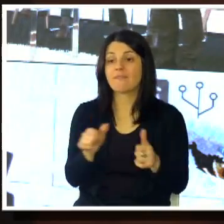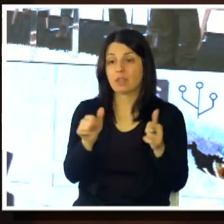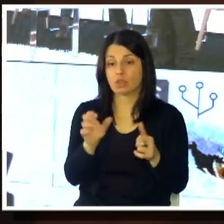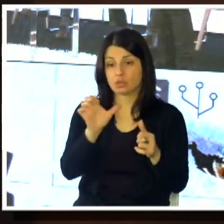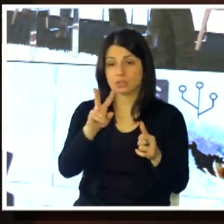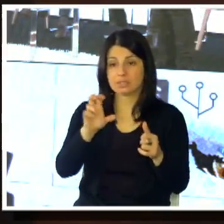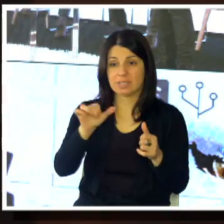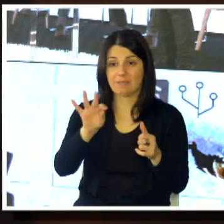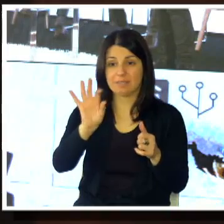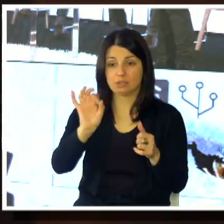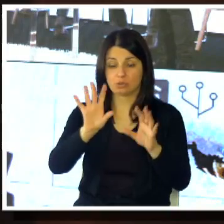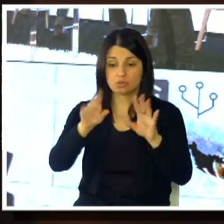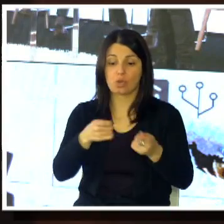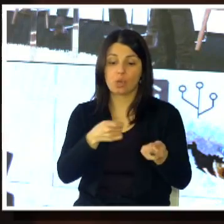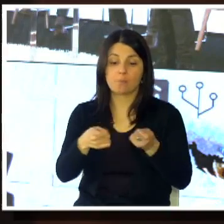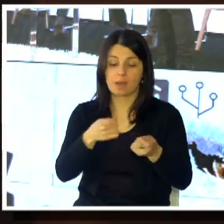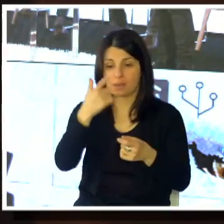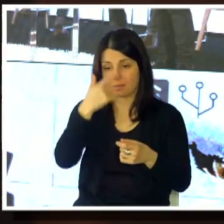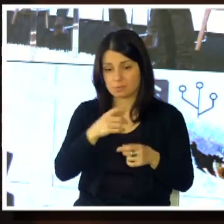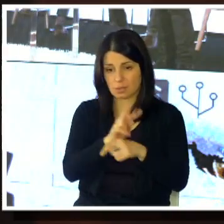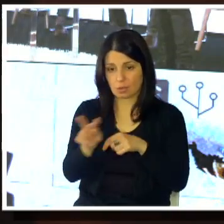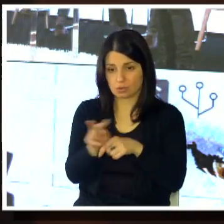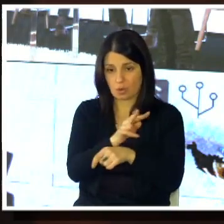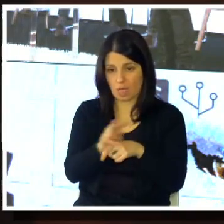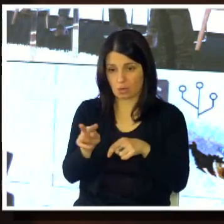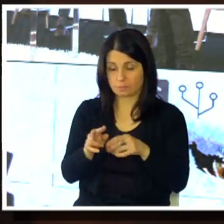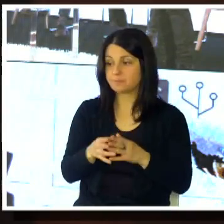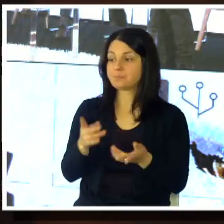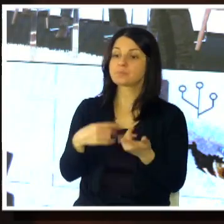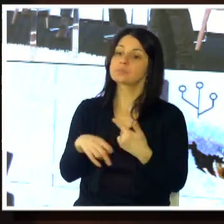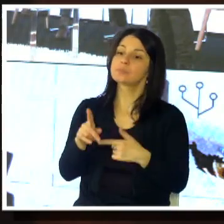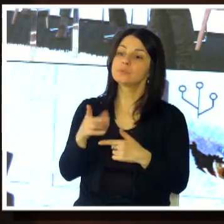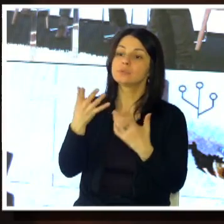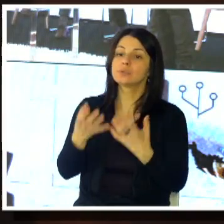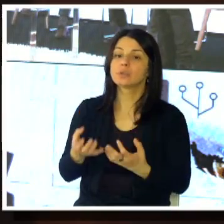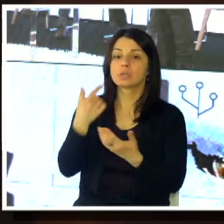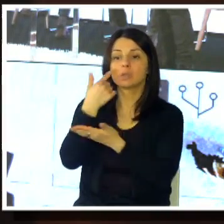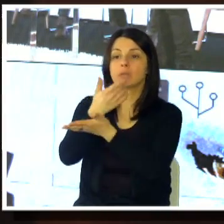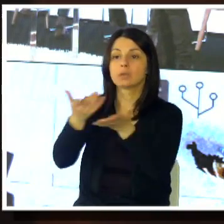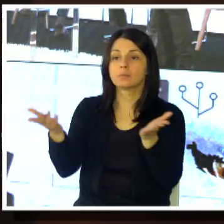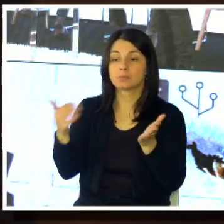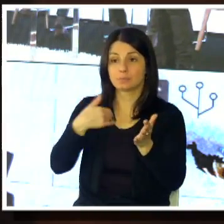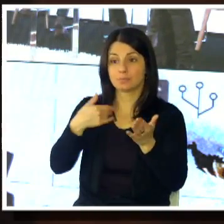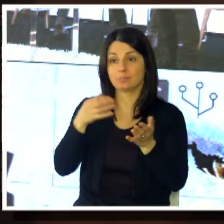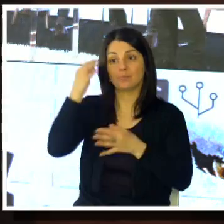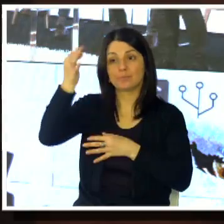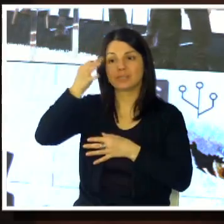¿Tá? Todo esto manejado por un controlador de presentación. Entonces, lo que quería subrayar en mi presentación es la importancia de visualizar